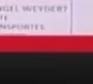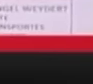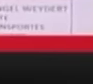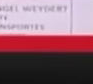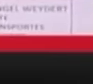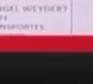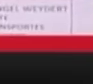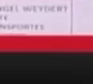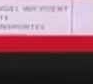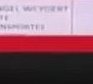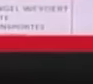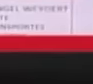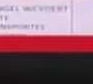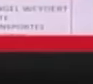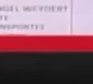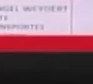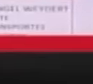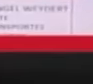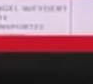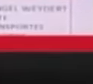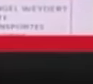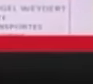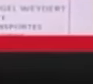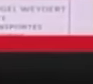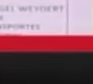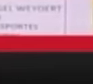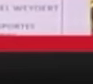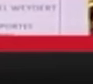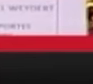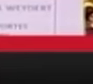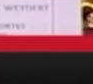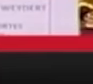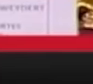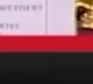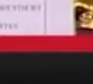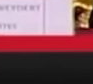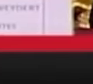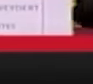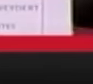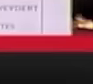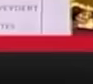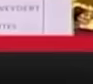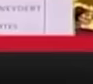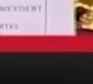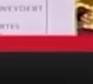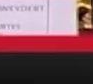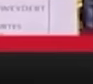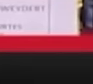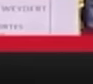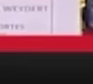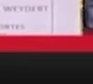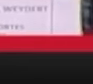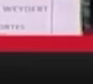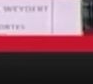actualmente, simplemente, digamos, si este es un, lo voy a exponer después, o enseñar, si este